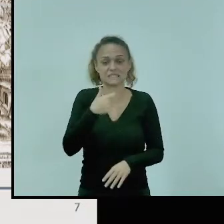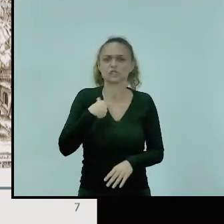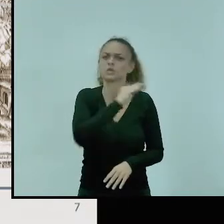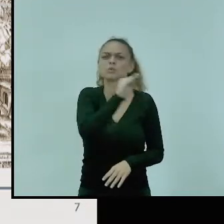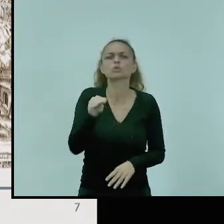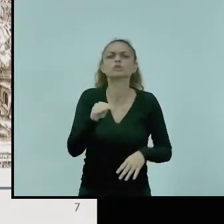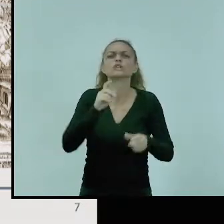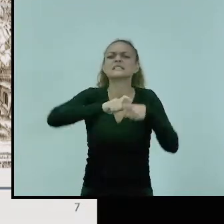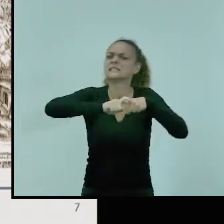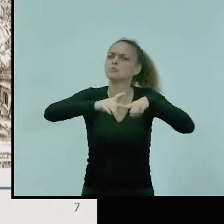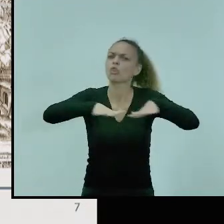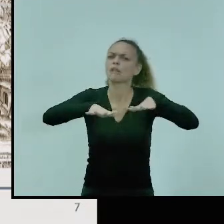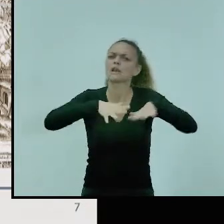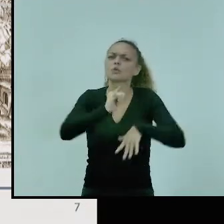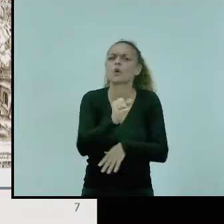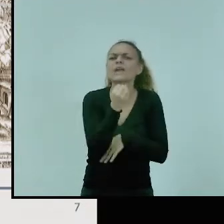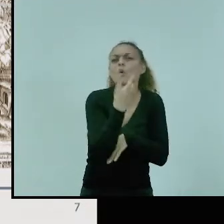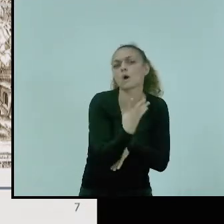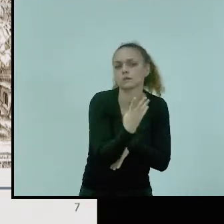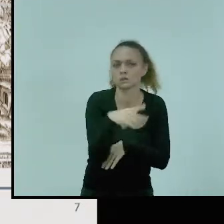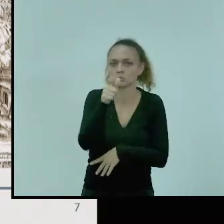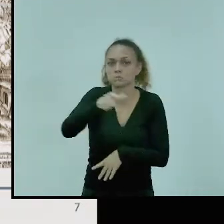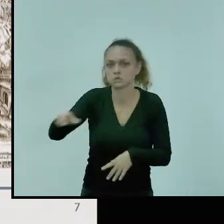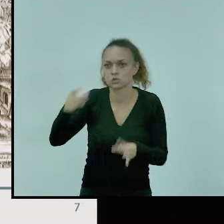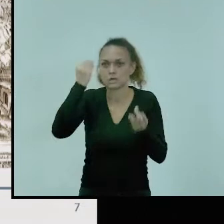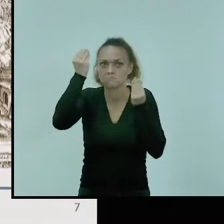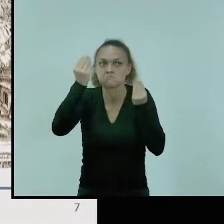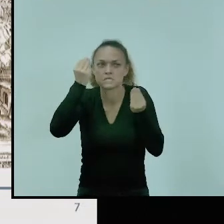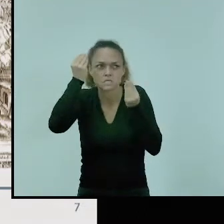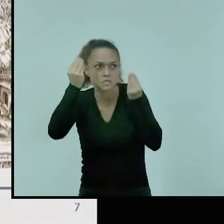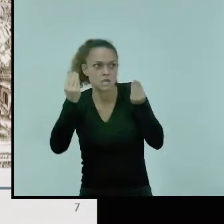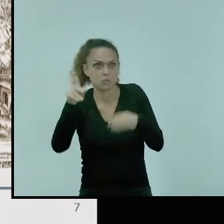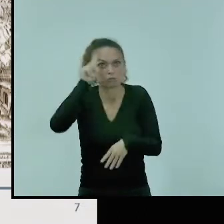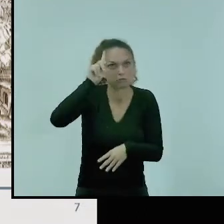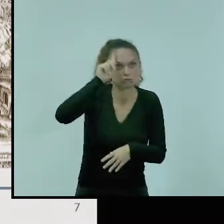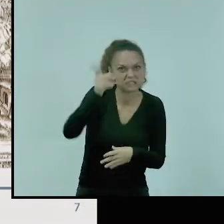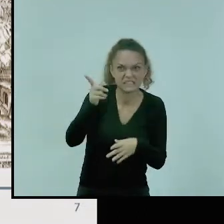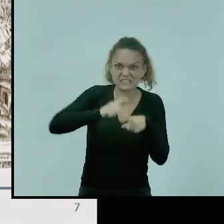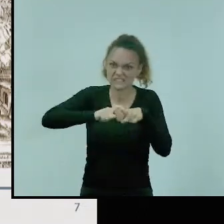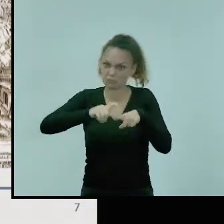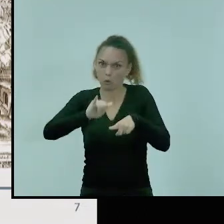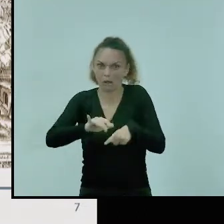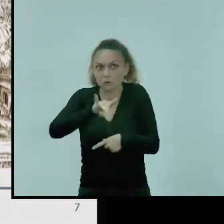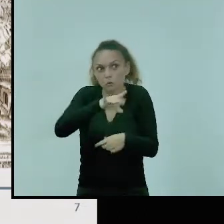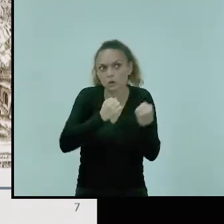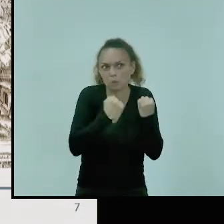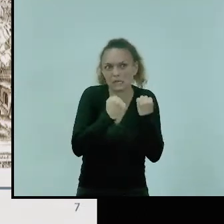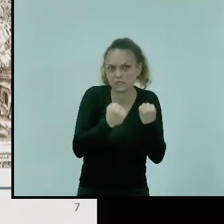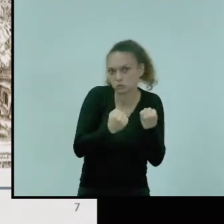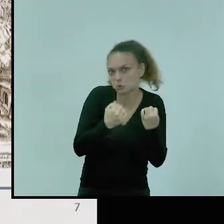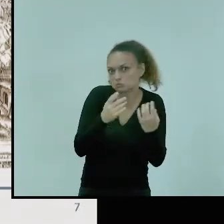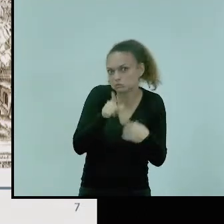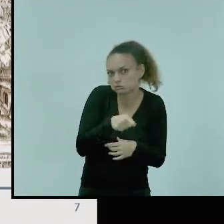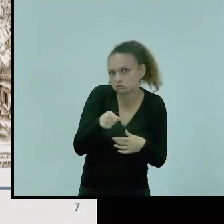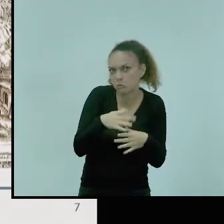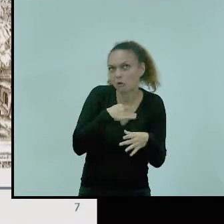terremoto hay, la gente empieza a pensar, pues no sé, no sabía que había tipos más allá de la magnitud, pueden ser muy grandes, pueden ser muy